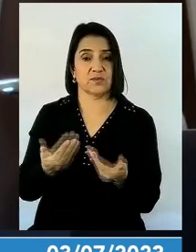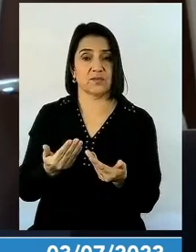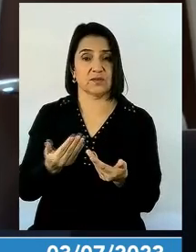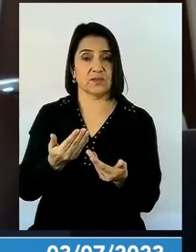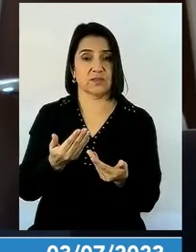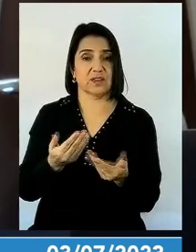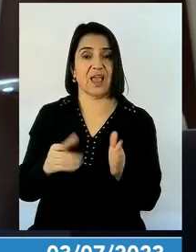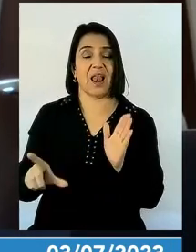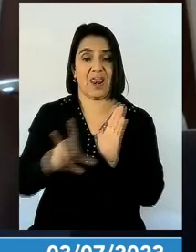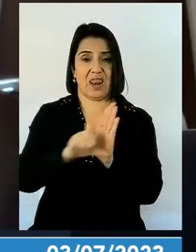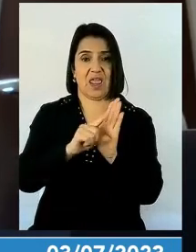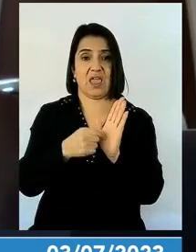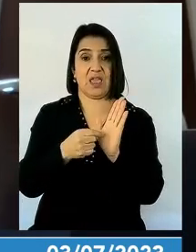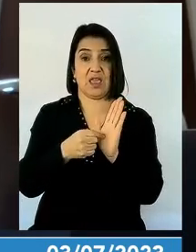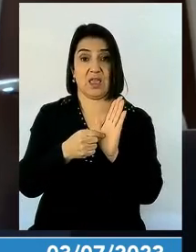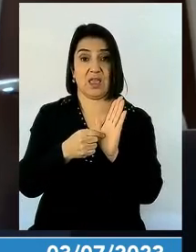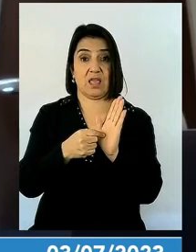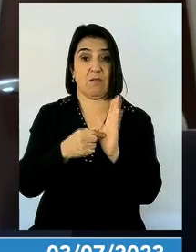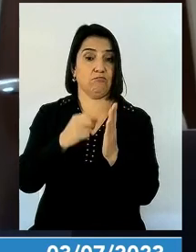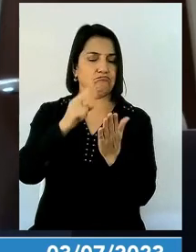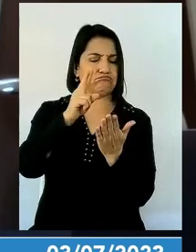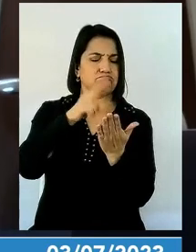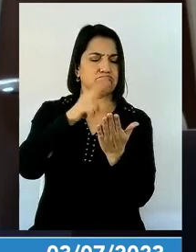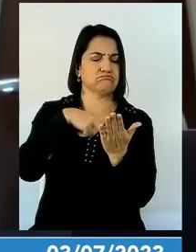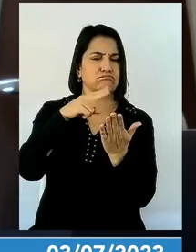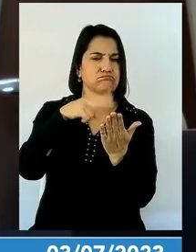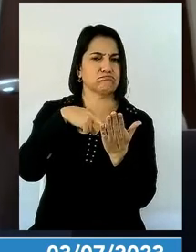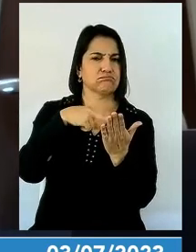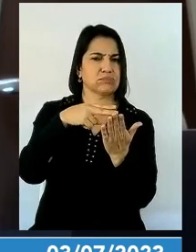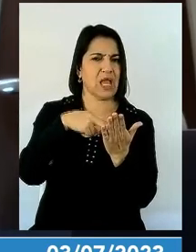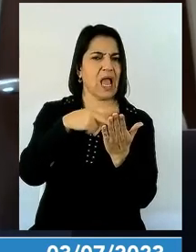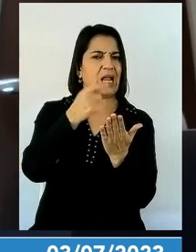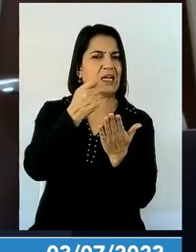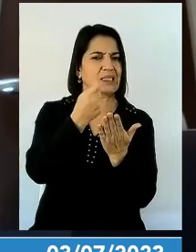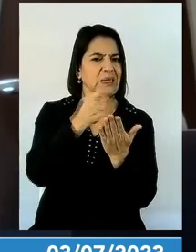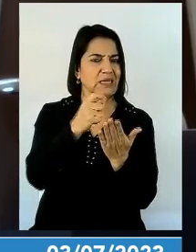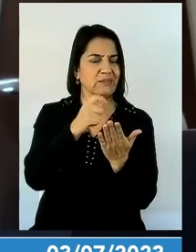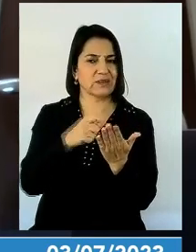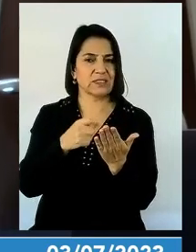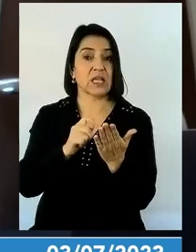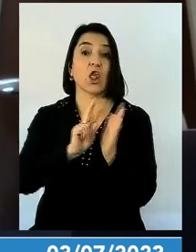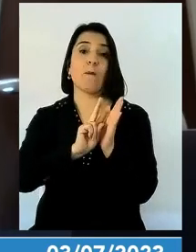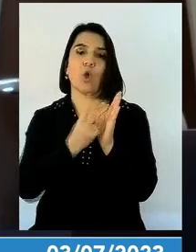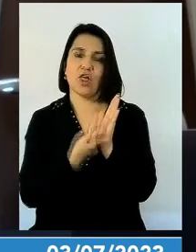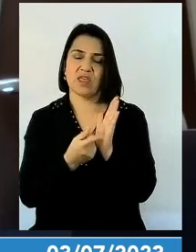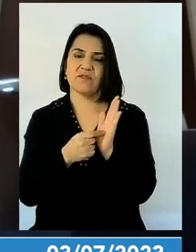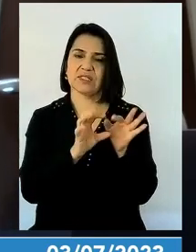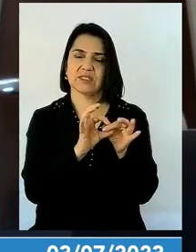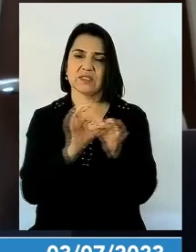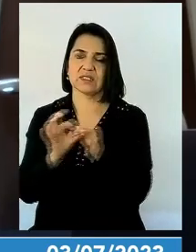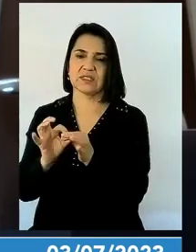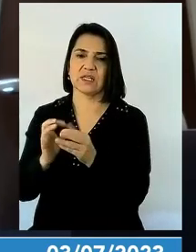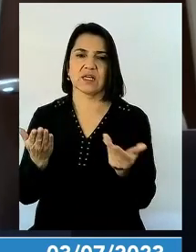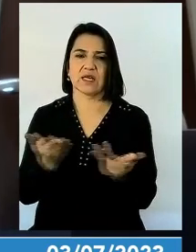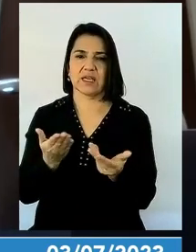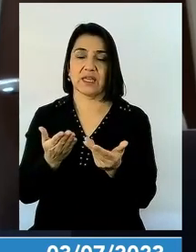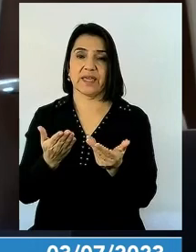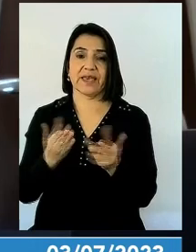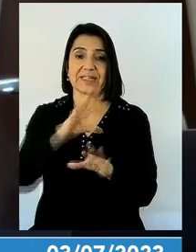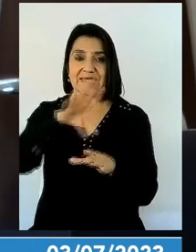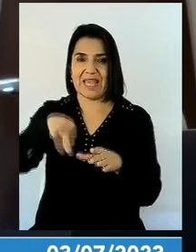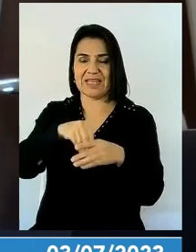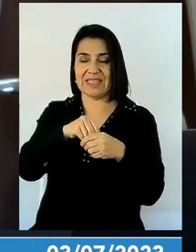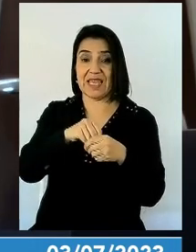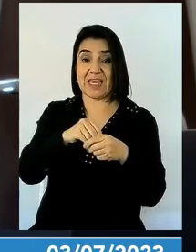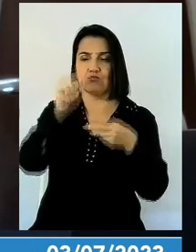sea revisada, sea modificada para efecto de que se integren estos derechos dirigido